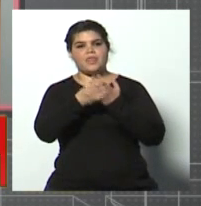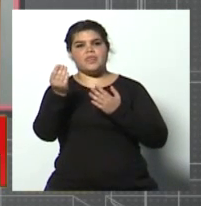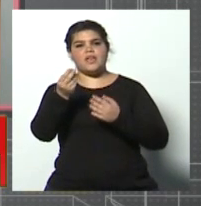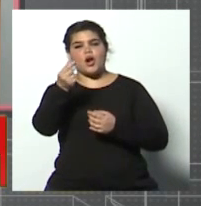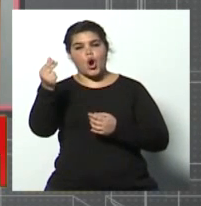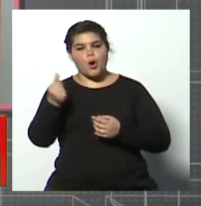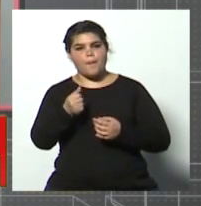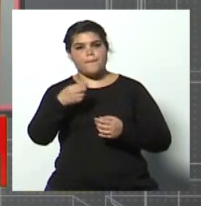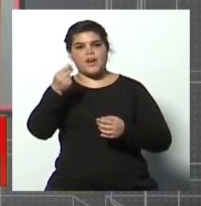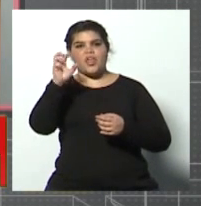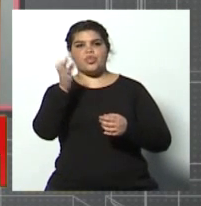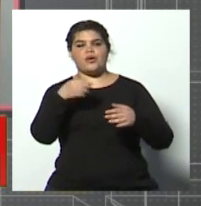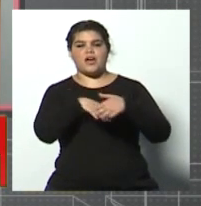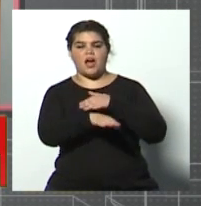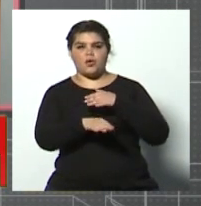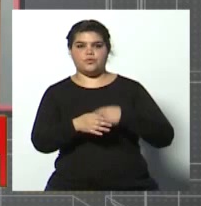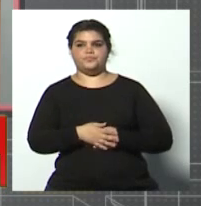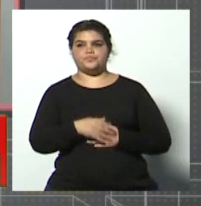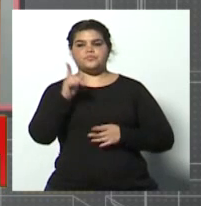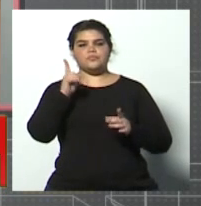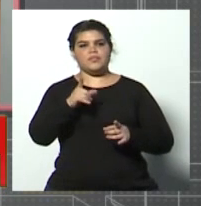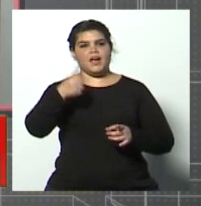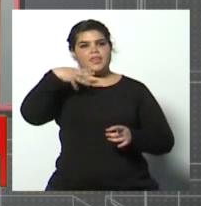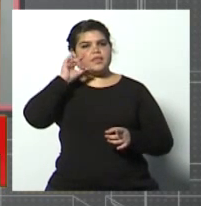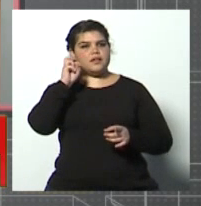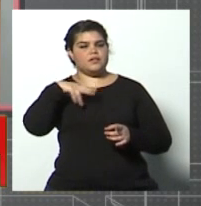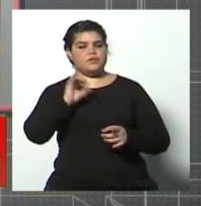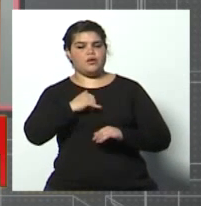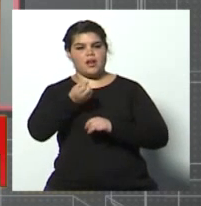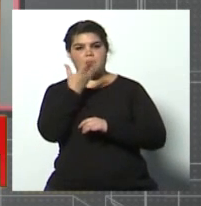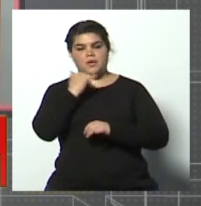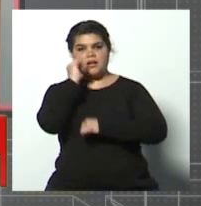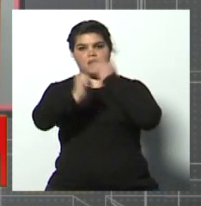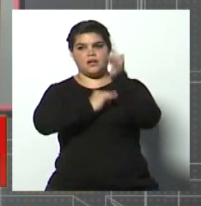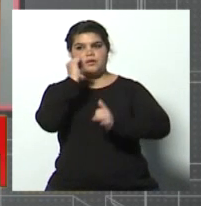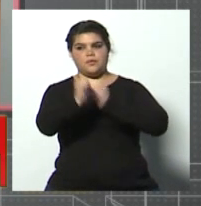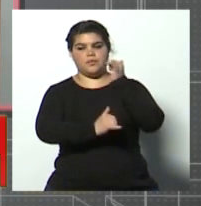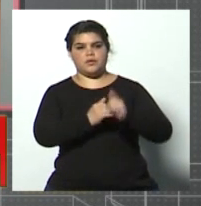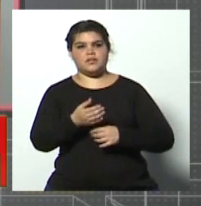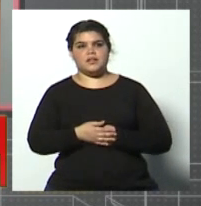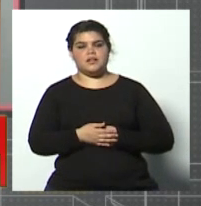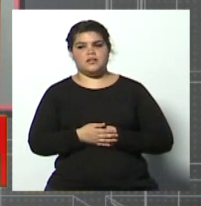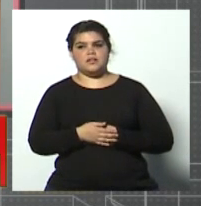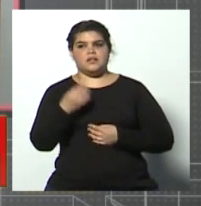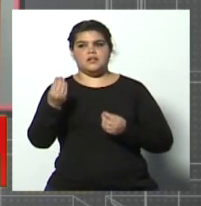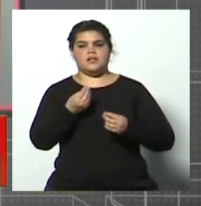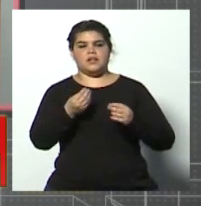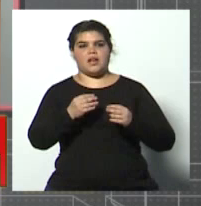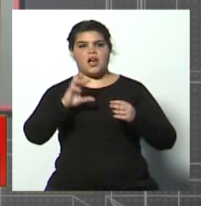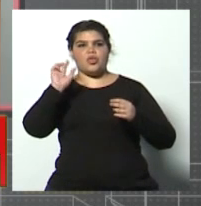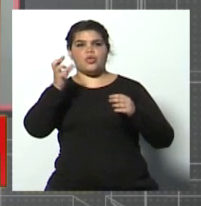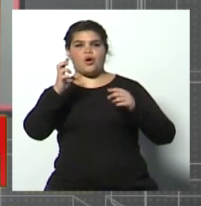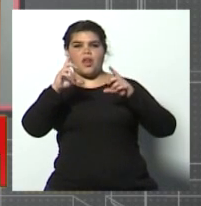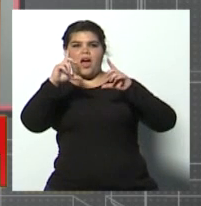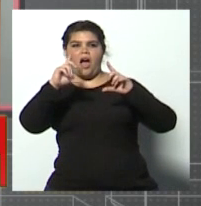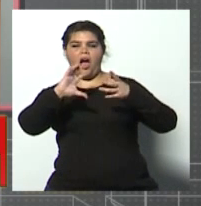dólar ahorro. Por otro lado, Sitio Andino también en horas de la mañana actualizaba sobre este tema. admiten ajuste circunstancial del dólar ahorro,